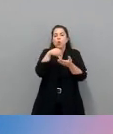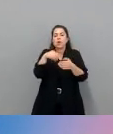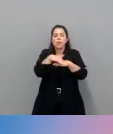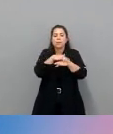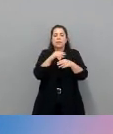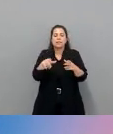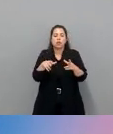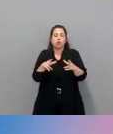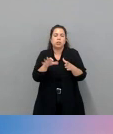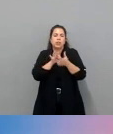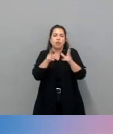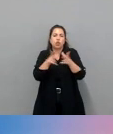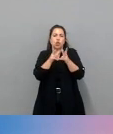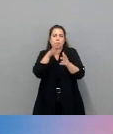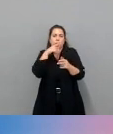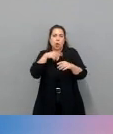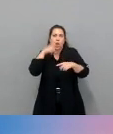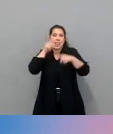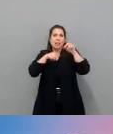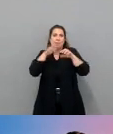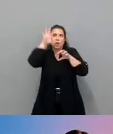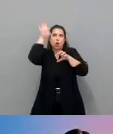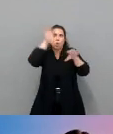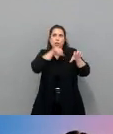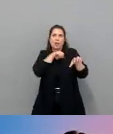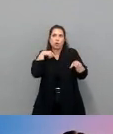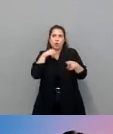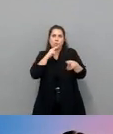maneras, depende de cada comunidad autónoma.